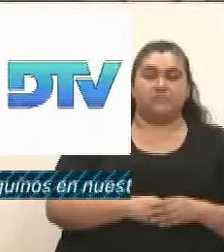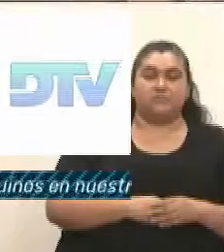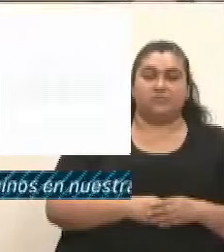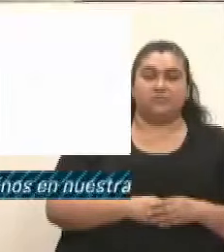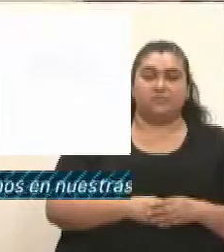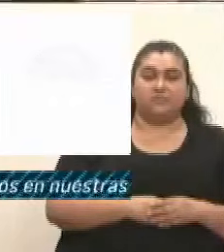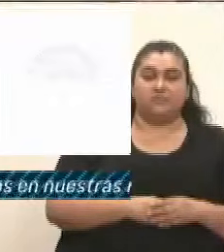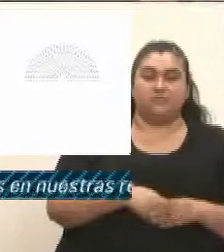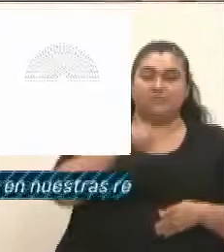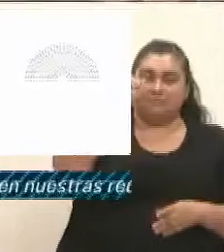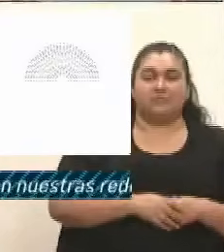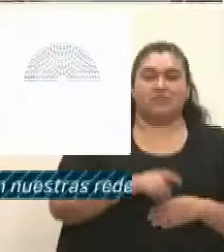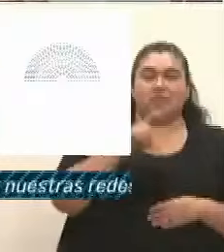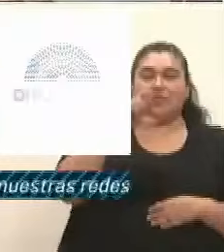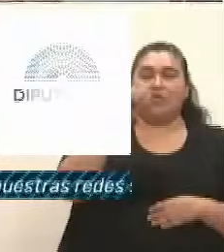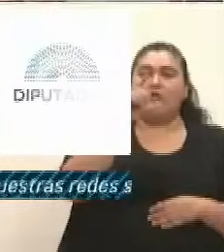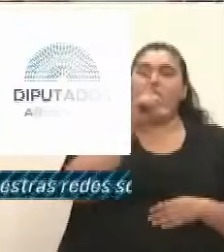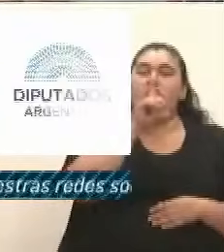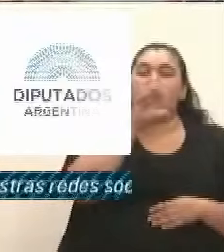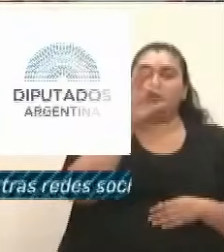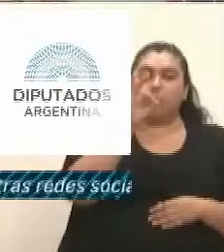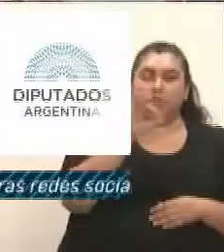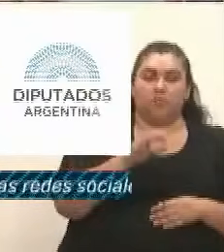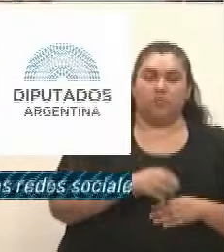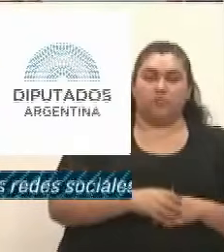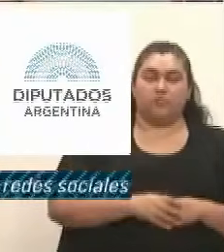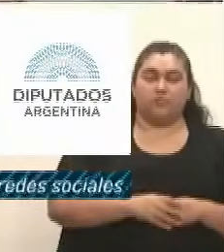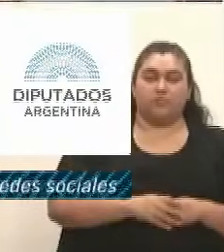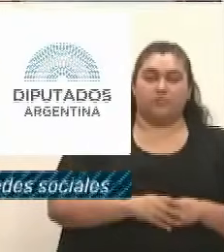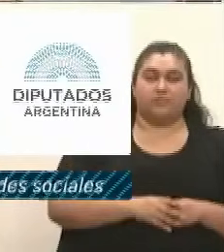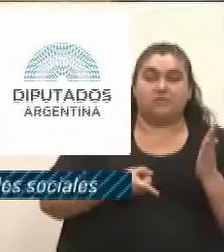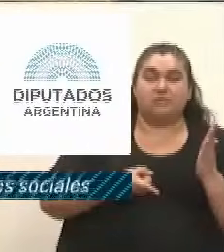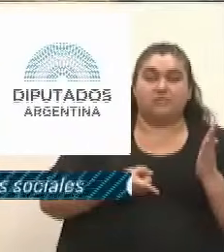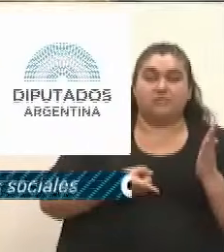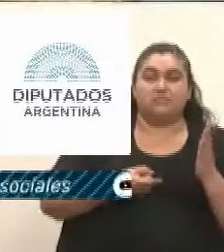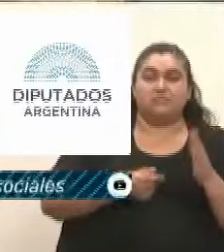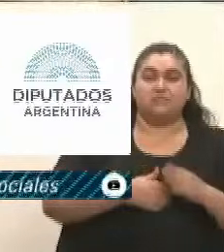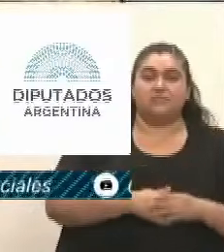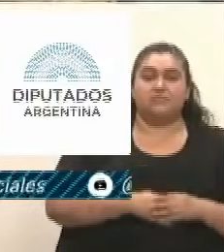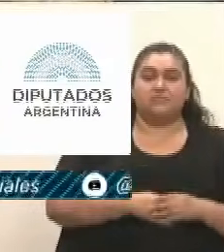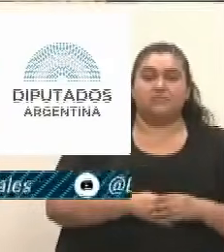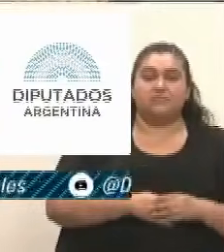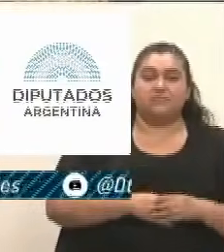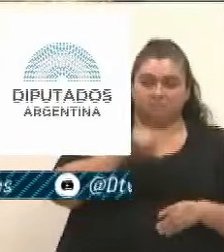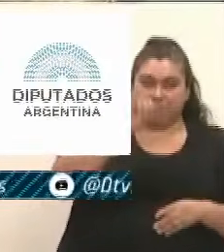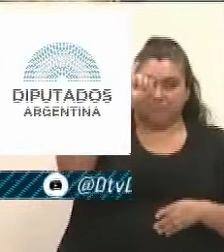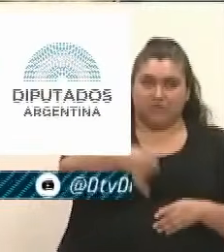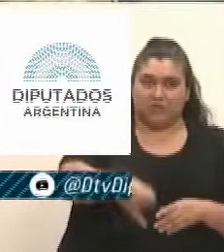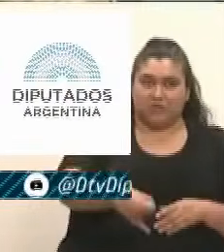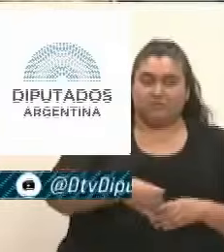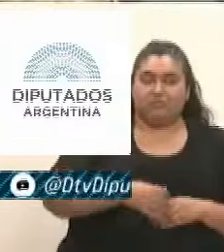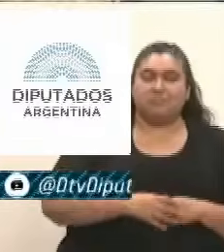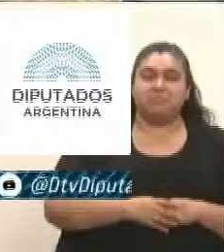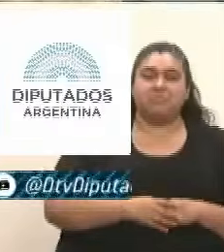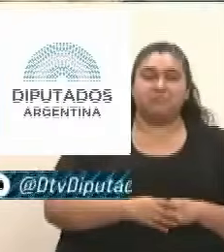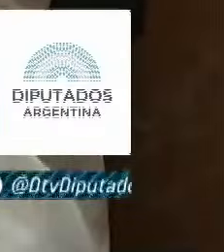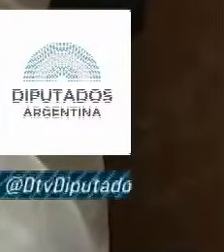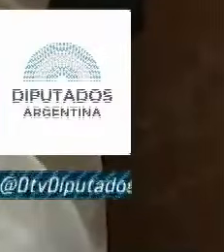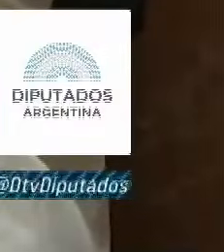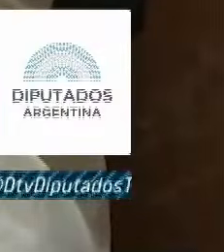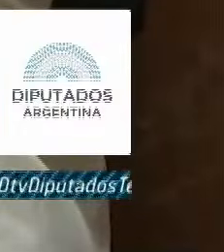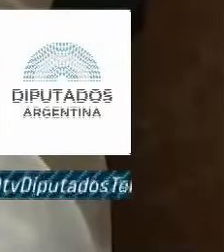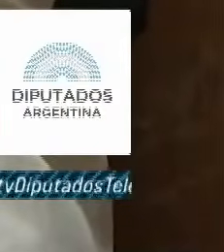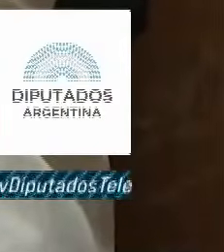la patria, sí. o solo por la Constitución. Así es, ahí veíamos a la diputada, todavía diputada, bueno, Y hasta